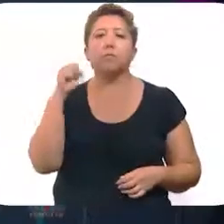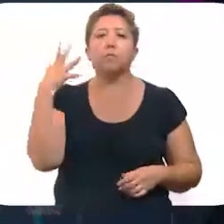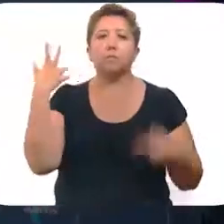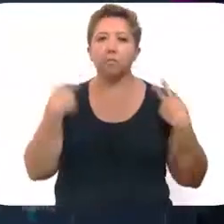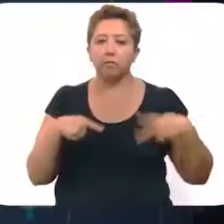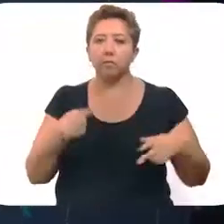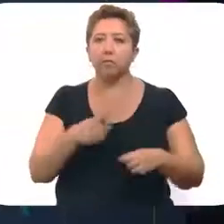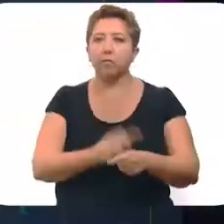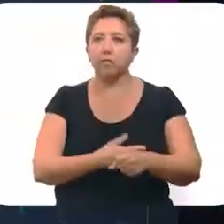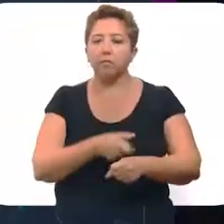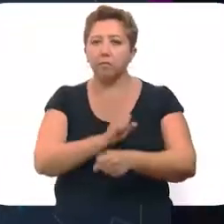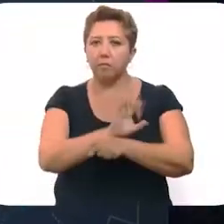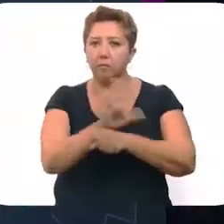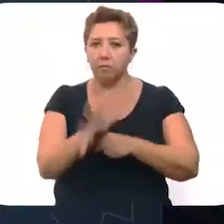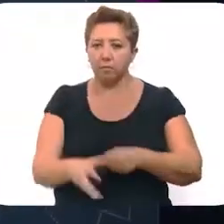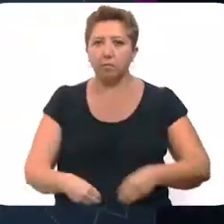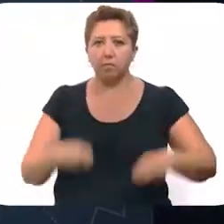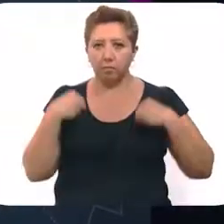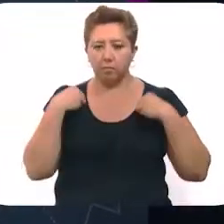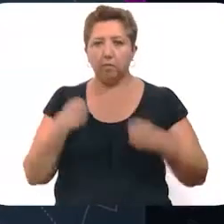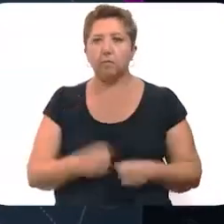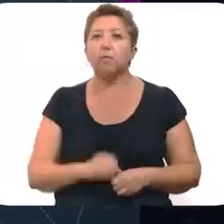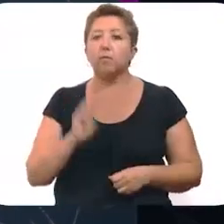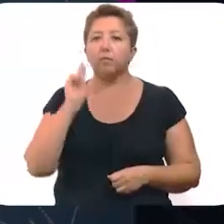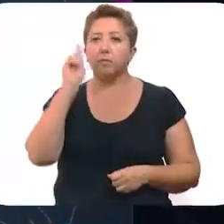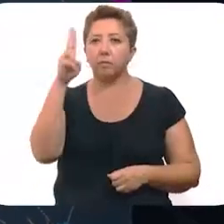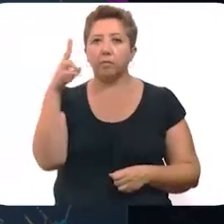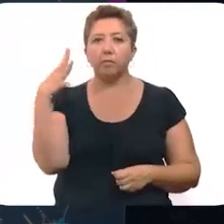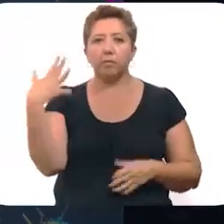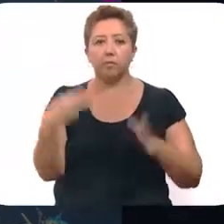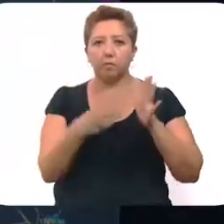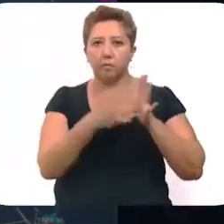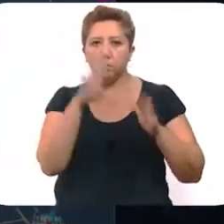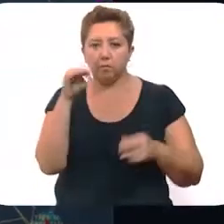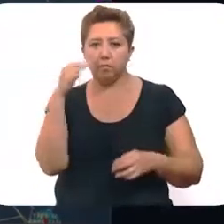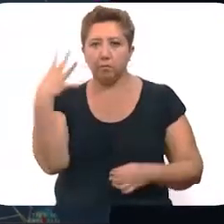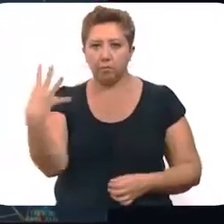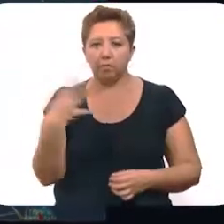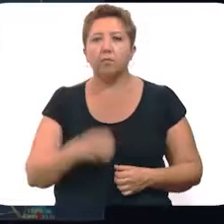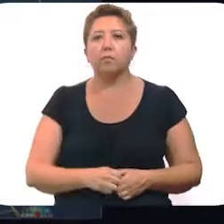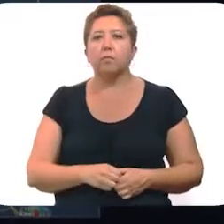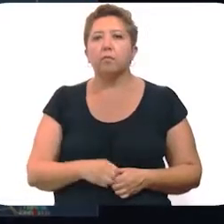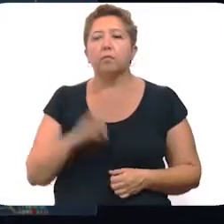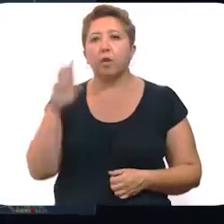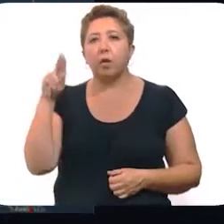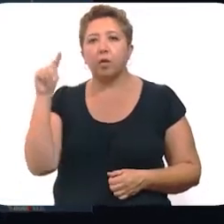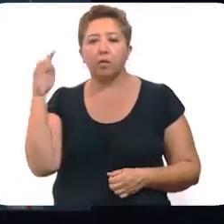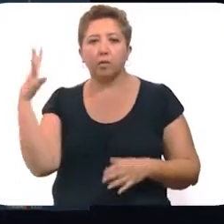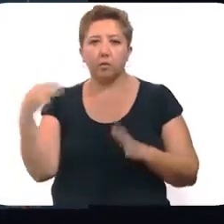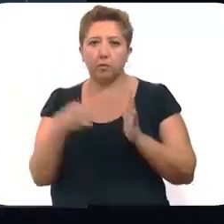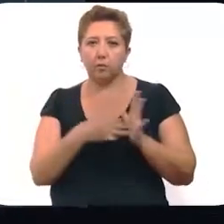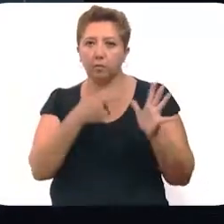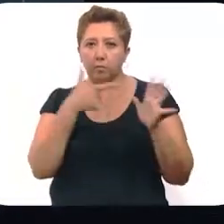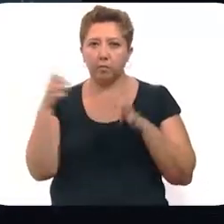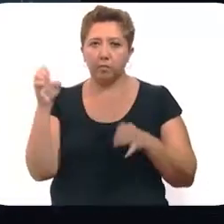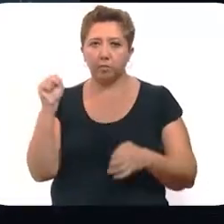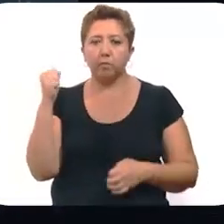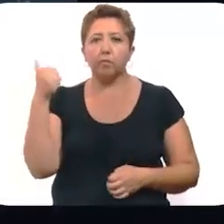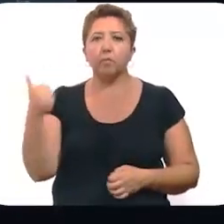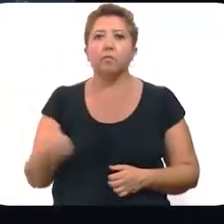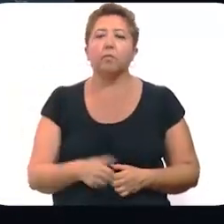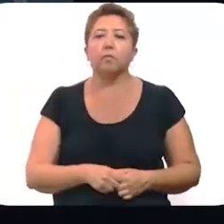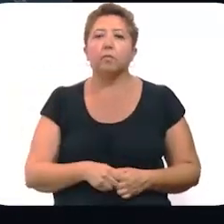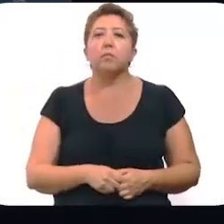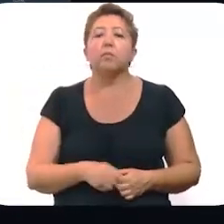17.465 personas contagiadas de coronavirus que viven en la zona norte, 5.094, en la zona oriente,